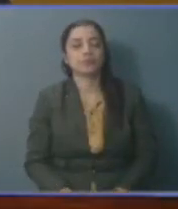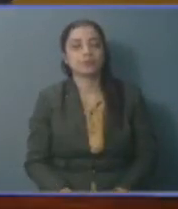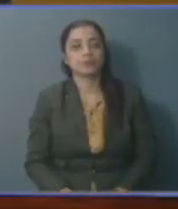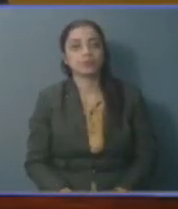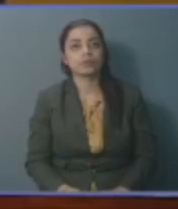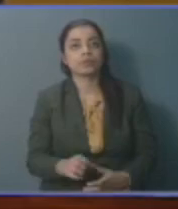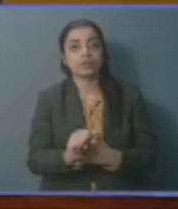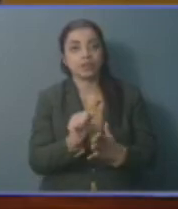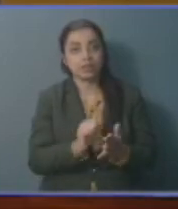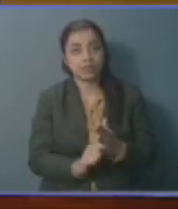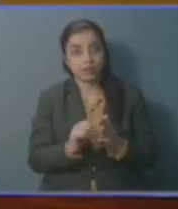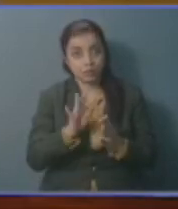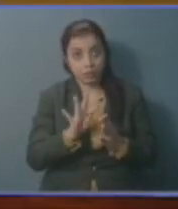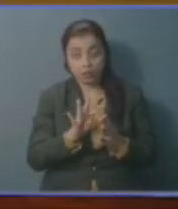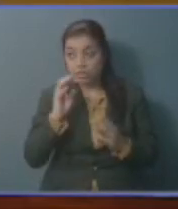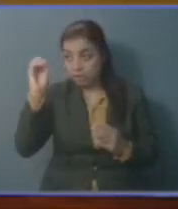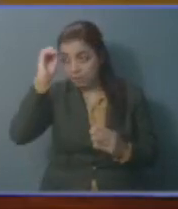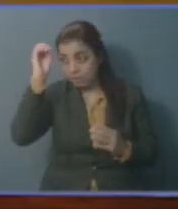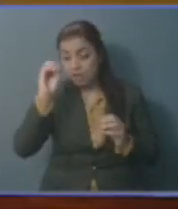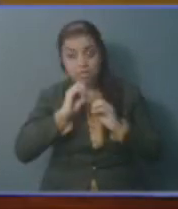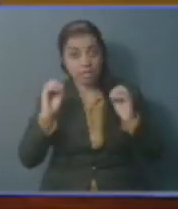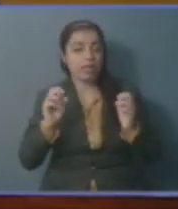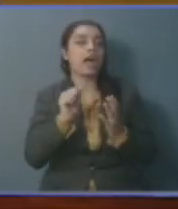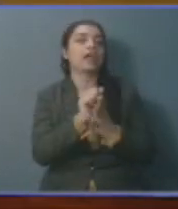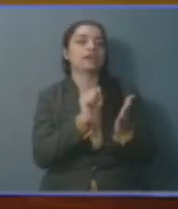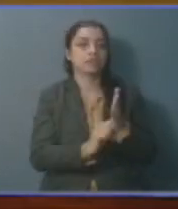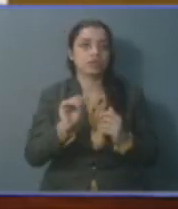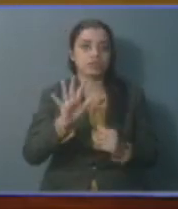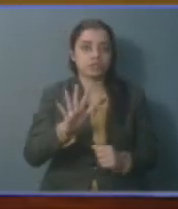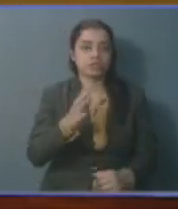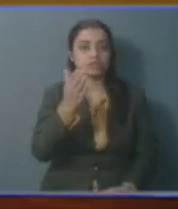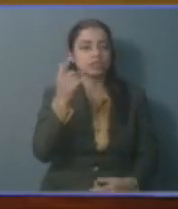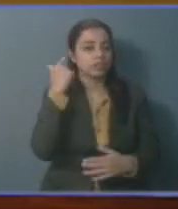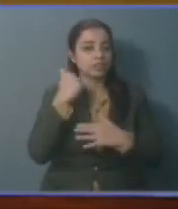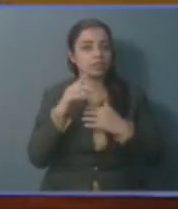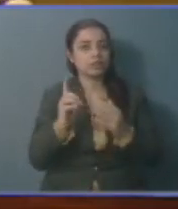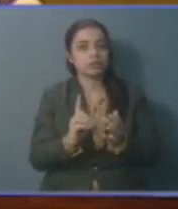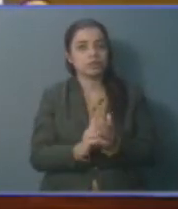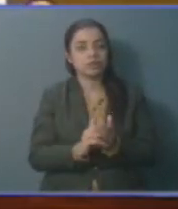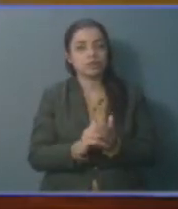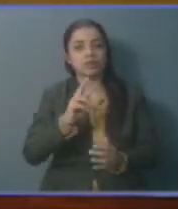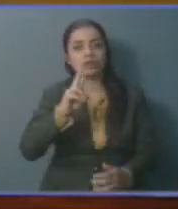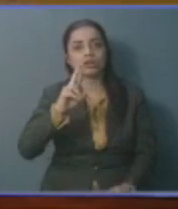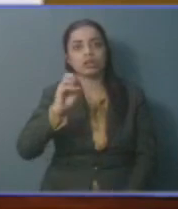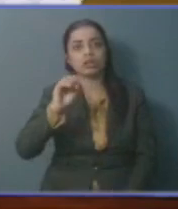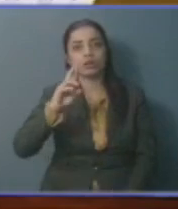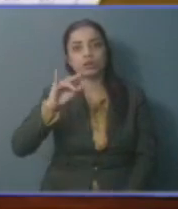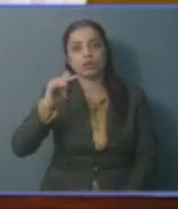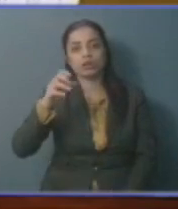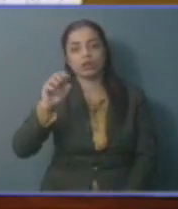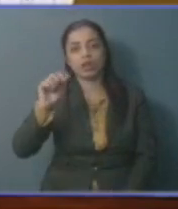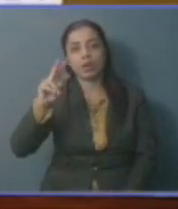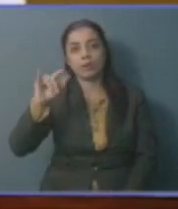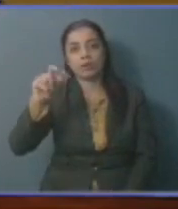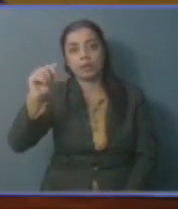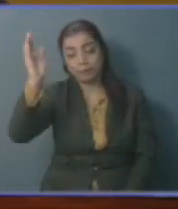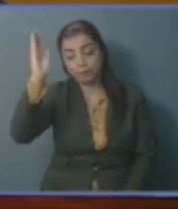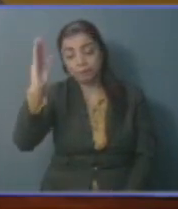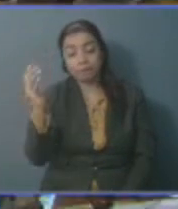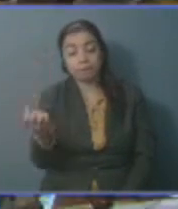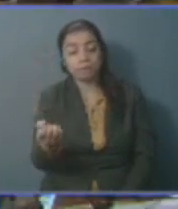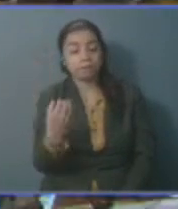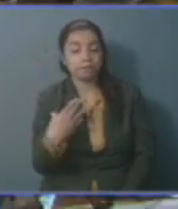Okay. Artículo 4, observaciones no hay. Artículo 5, diputado Rodrigo Ávila tiene el uso de la palabra.